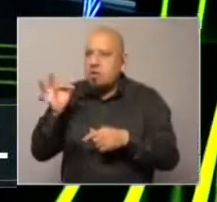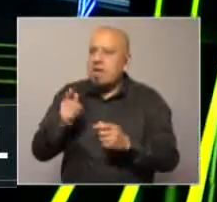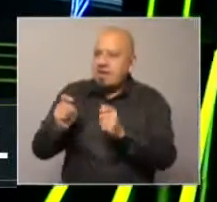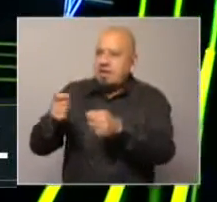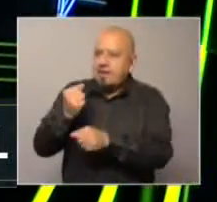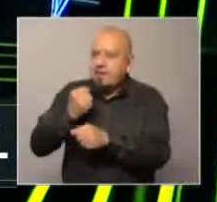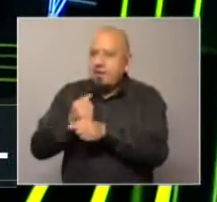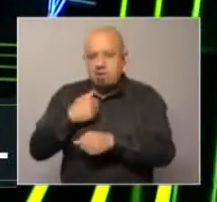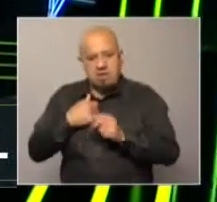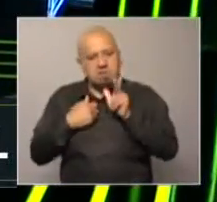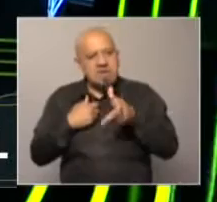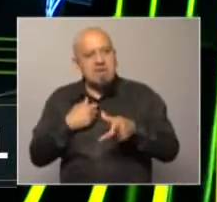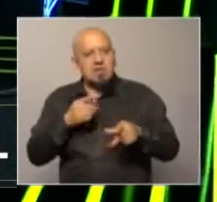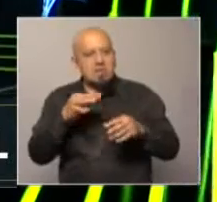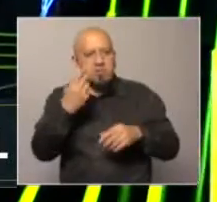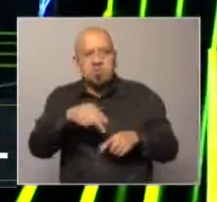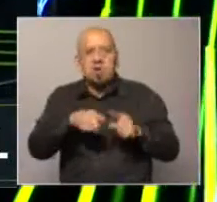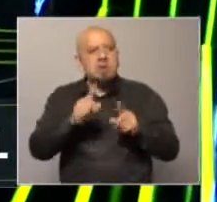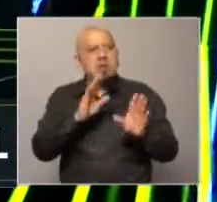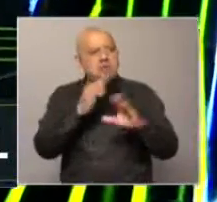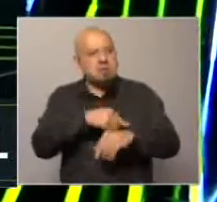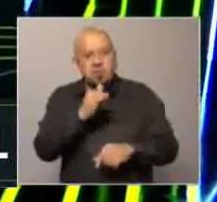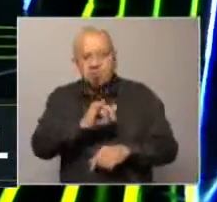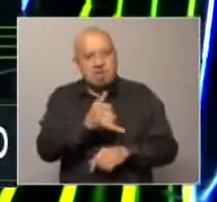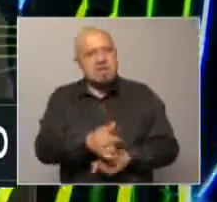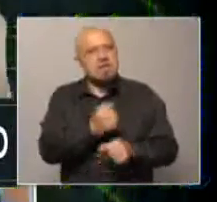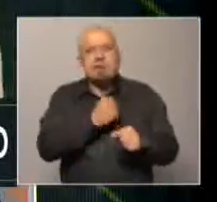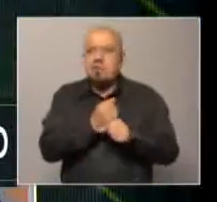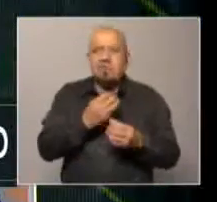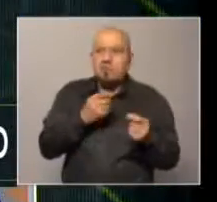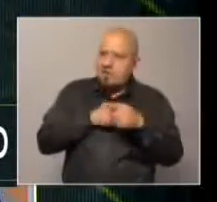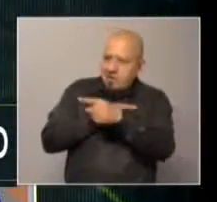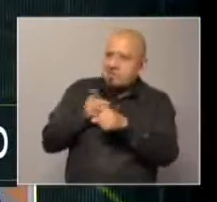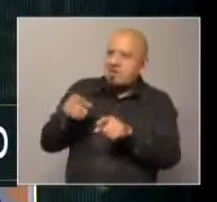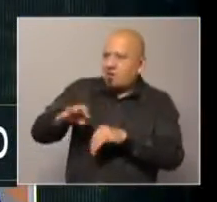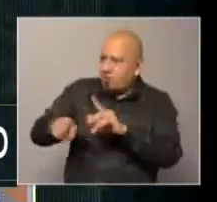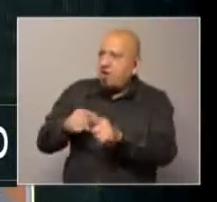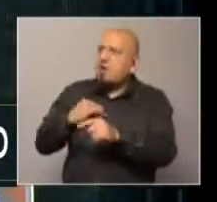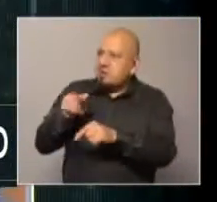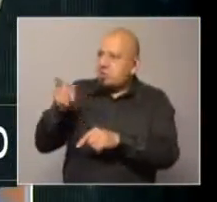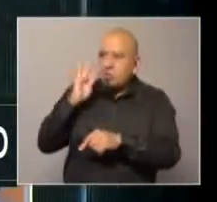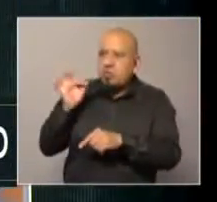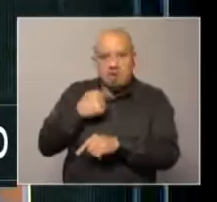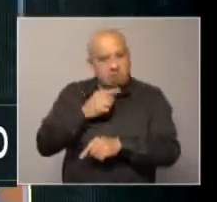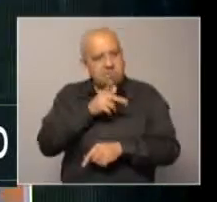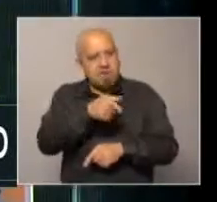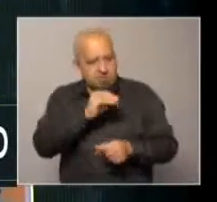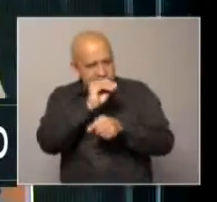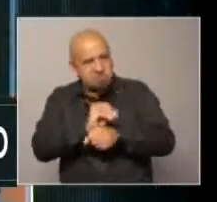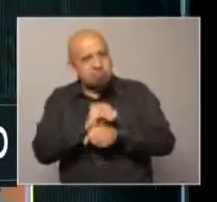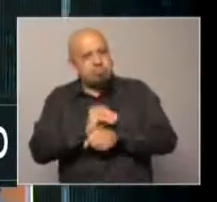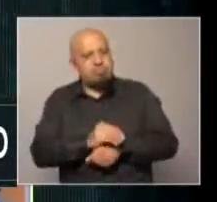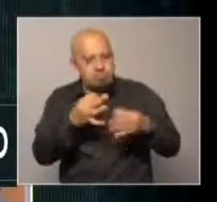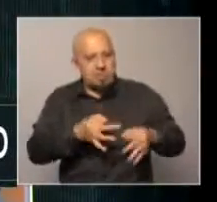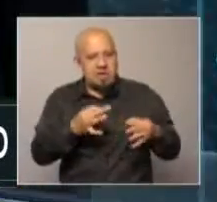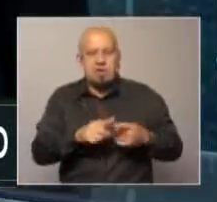trabajo, yo tengo a mi hijo que nunca hizo mal y no consigue laburo, ¿por qué a ellos le tienen que dar estas cosas y mi hijo no puede conseguir trabajo? O sea, hay